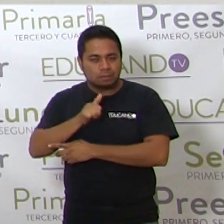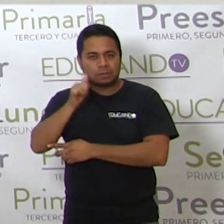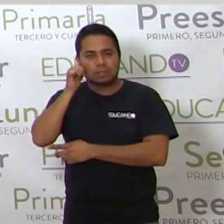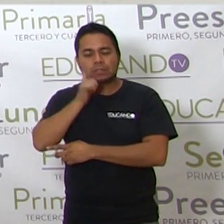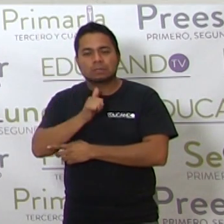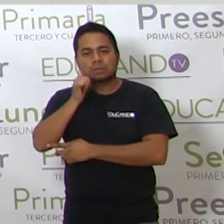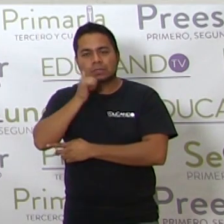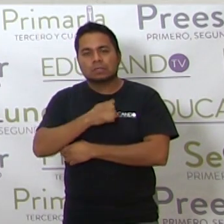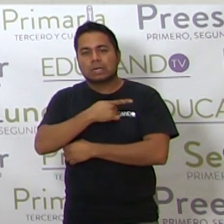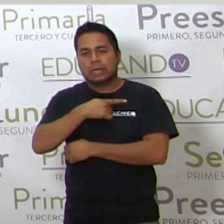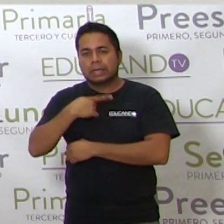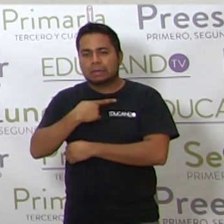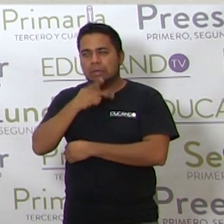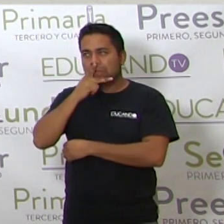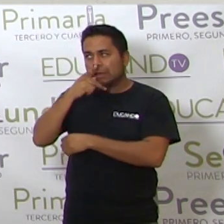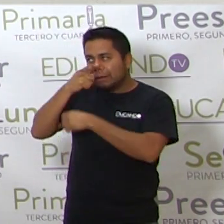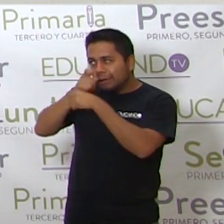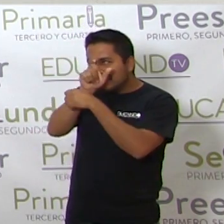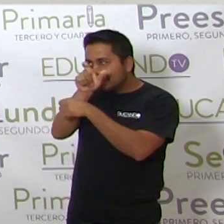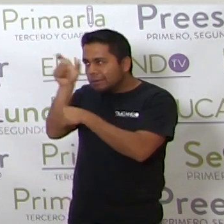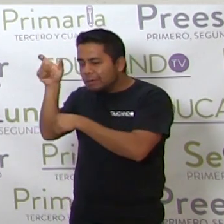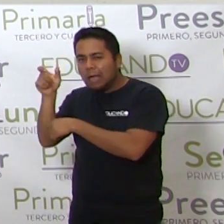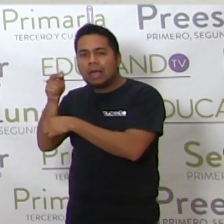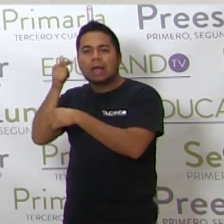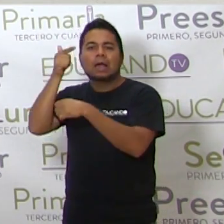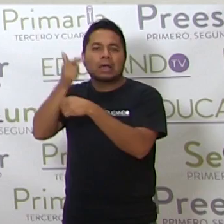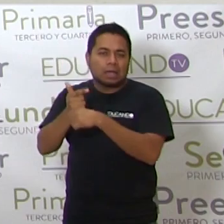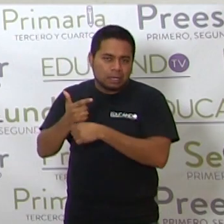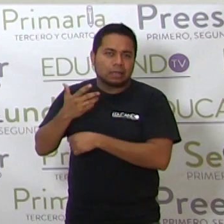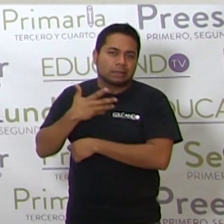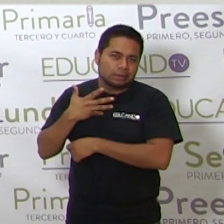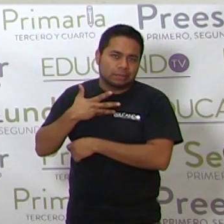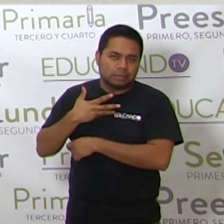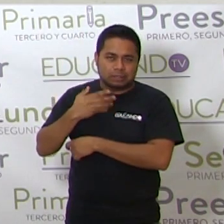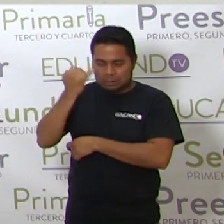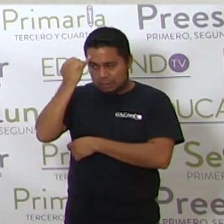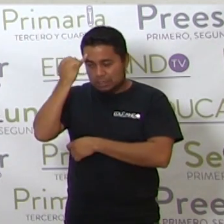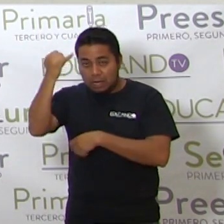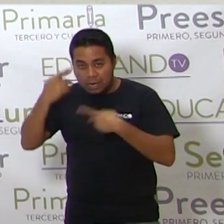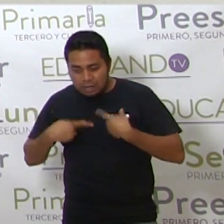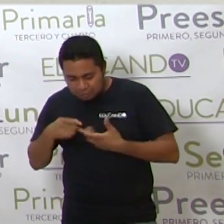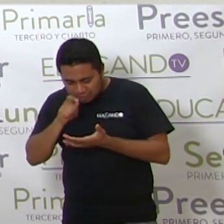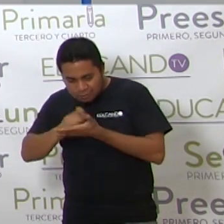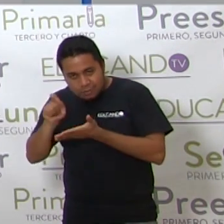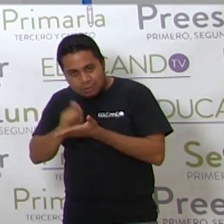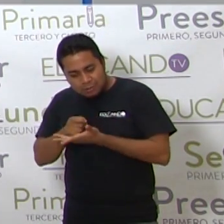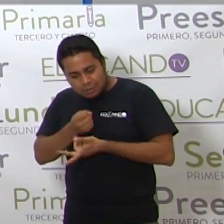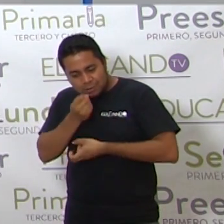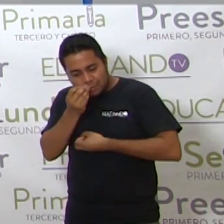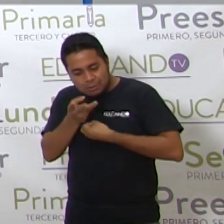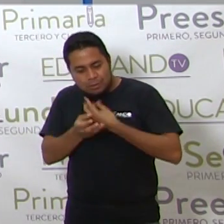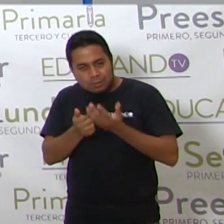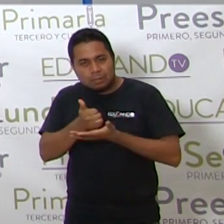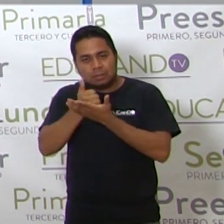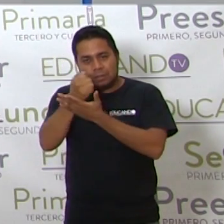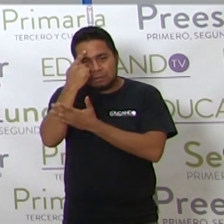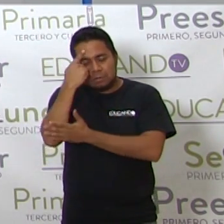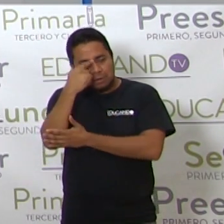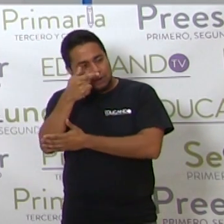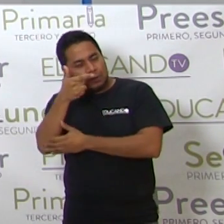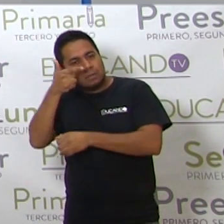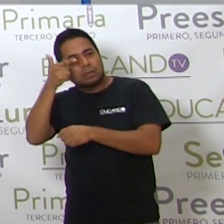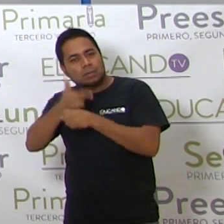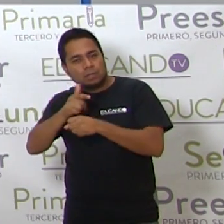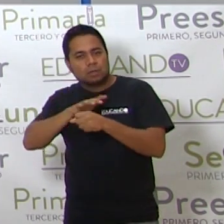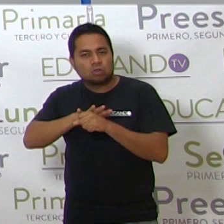las primeras palabras que el autor de la obra de teatro nos está dando para que podamos identificar